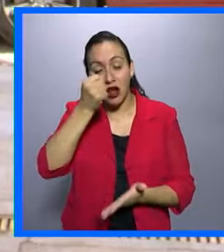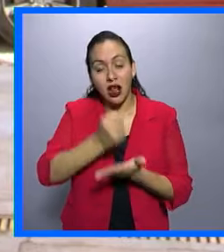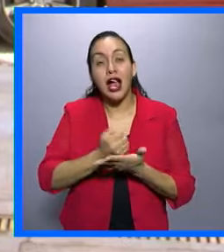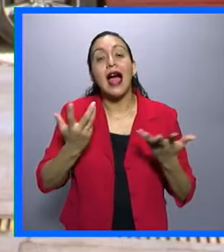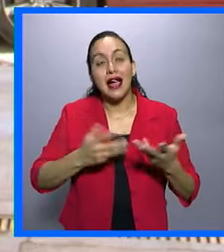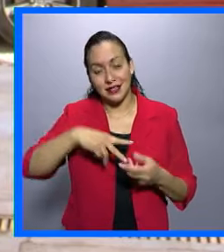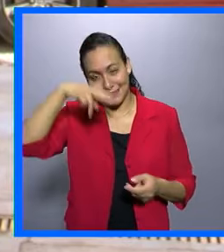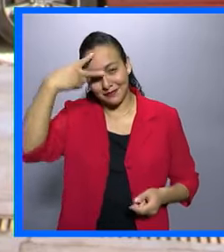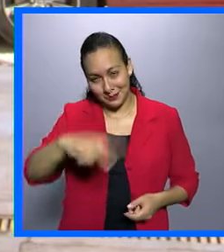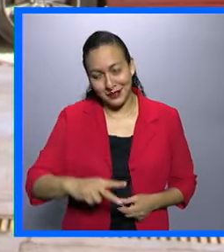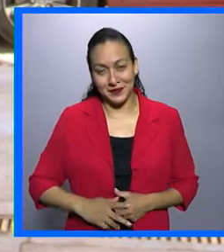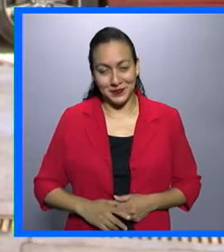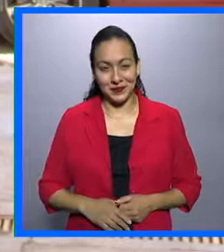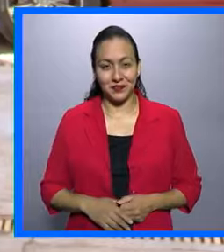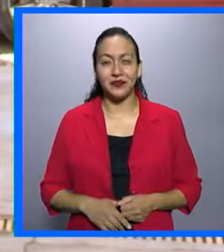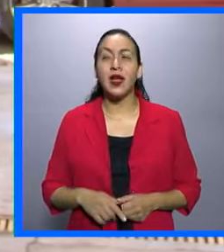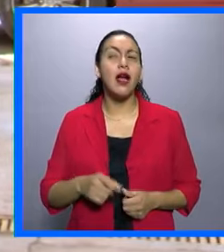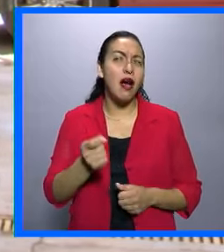por ahí alguien dijo,